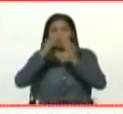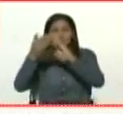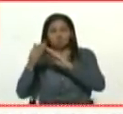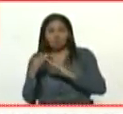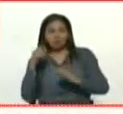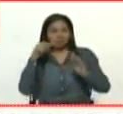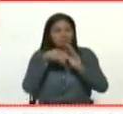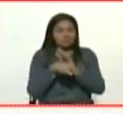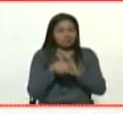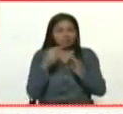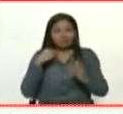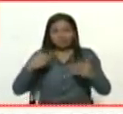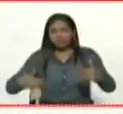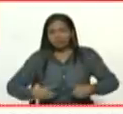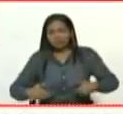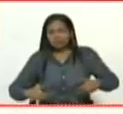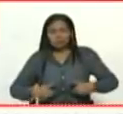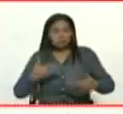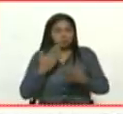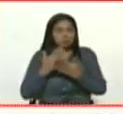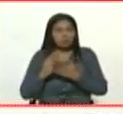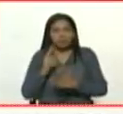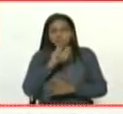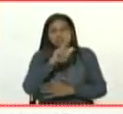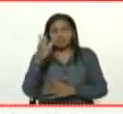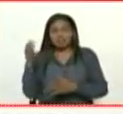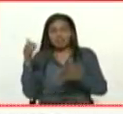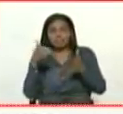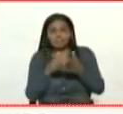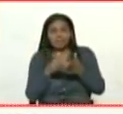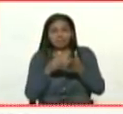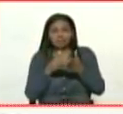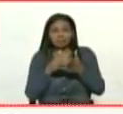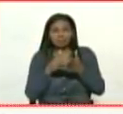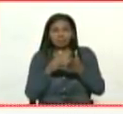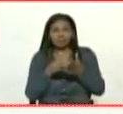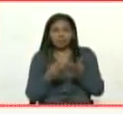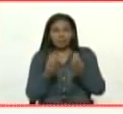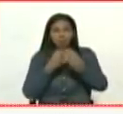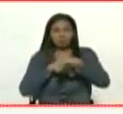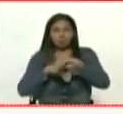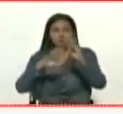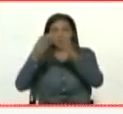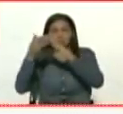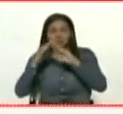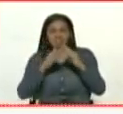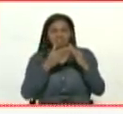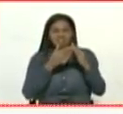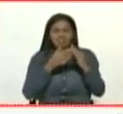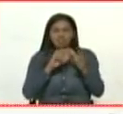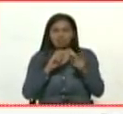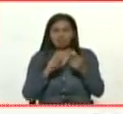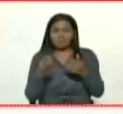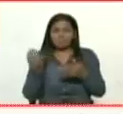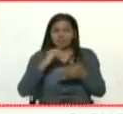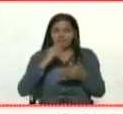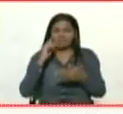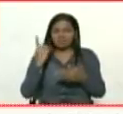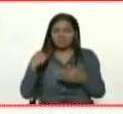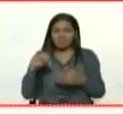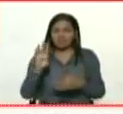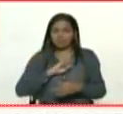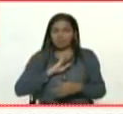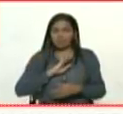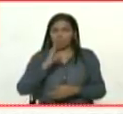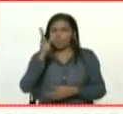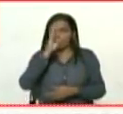La existencia de los bancos comunales, 33 mil consejos comunales. Y la gran mayoría tienen bancos